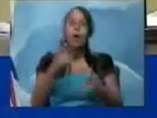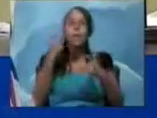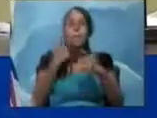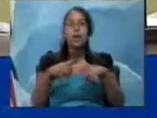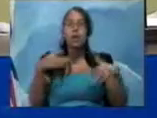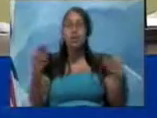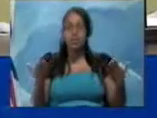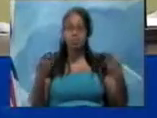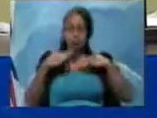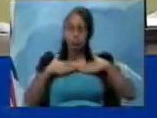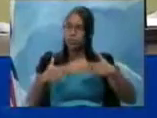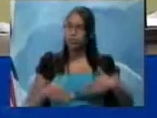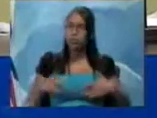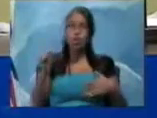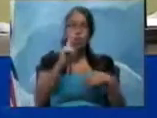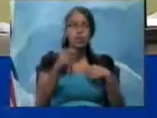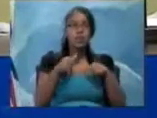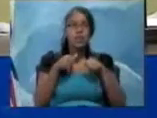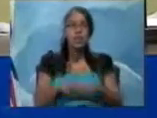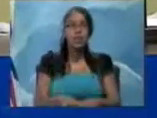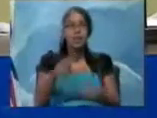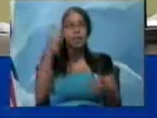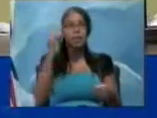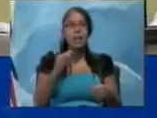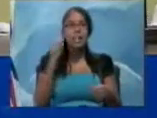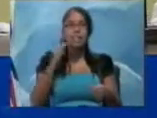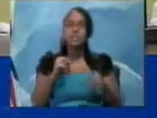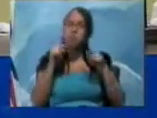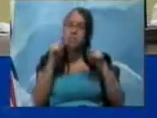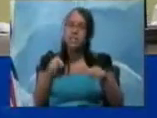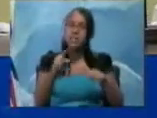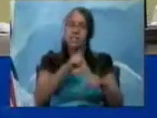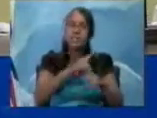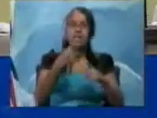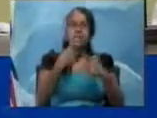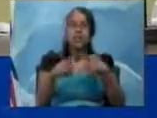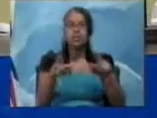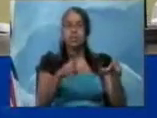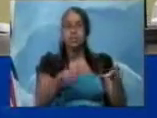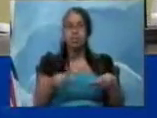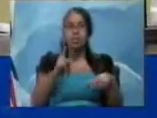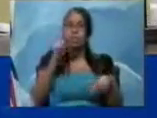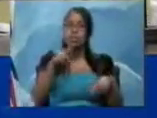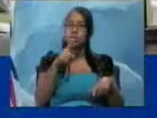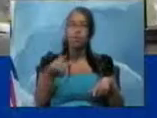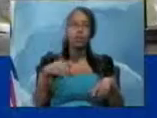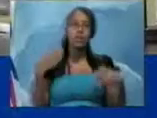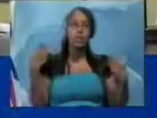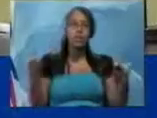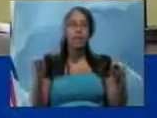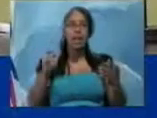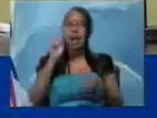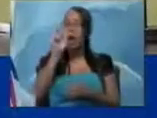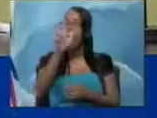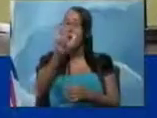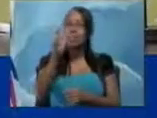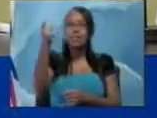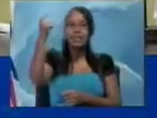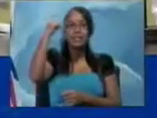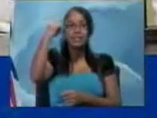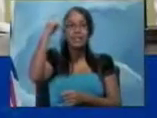cuerpo no se iba a quedar para siempre allí en el sepulcro sino que al tercer